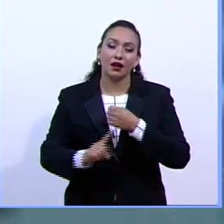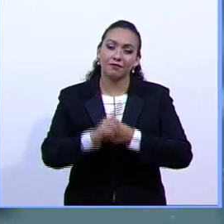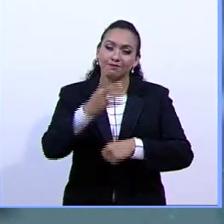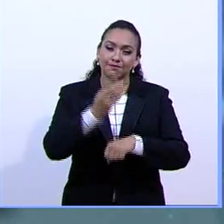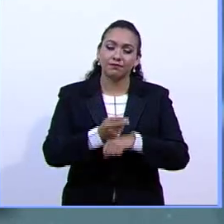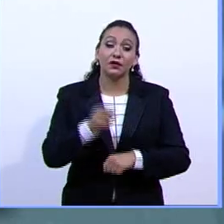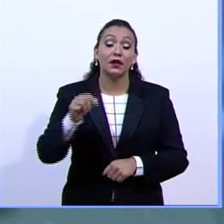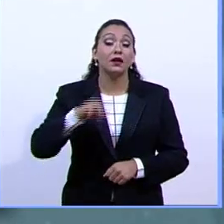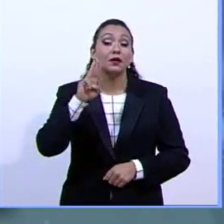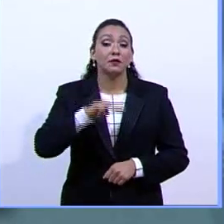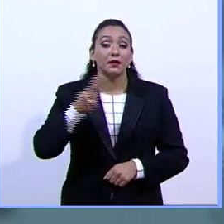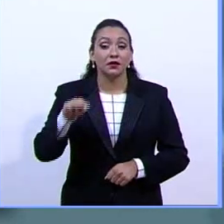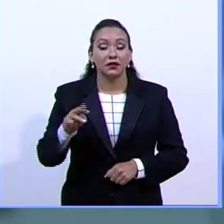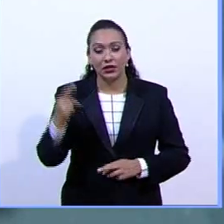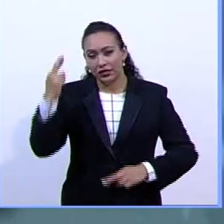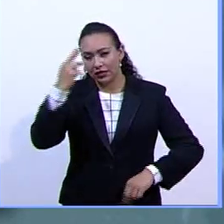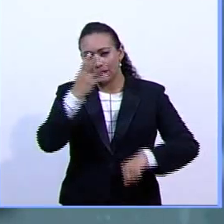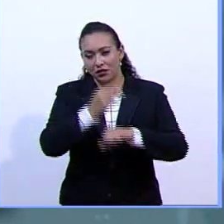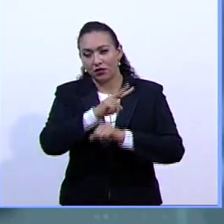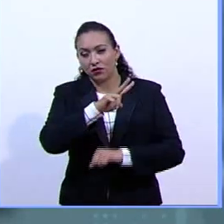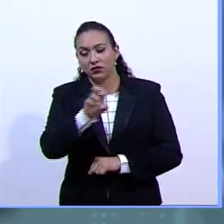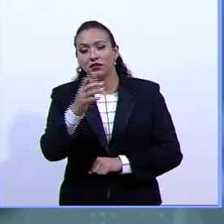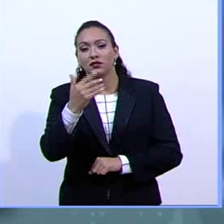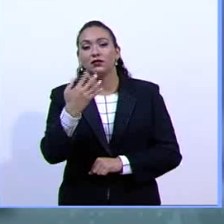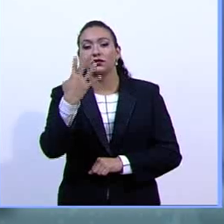Michoacán resolvieron un total de